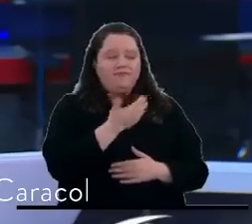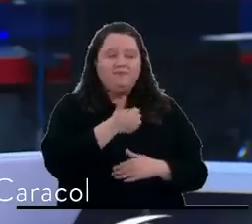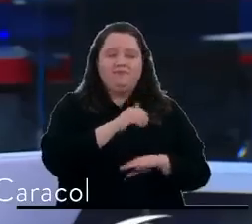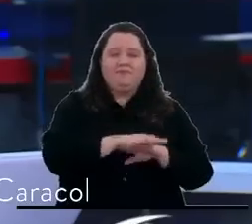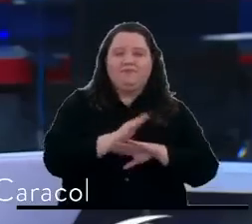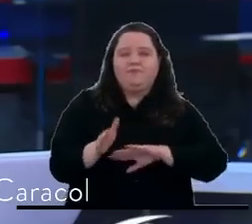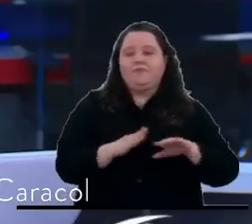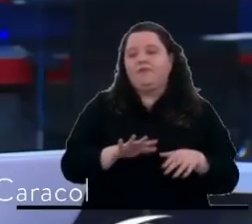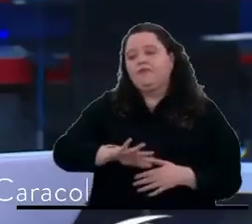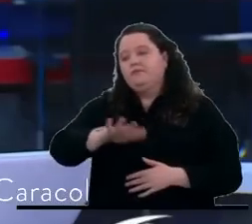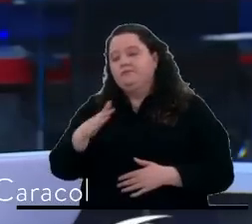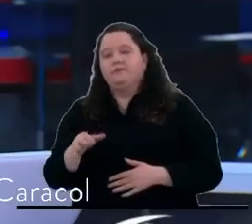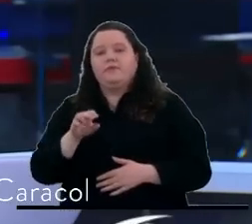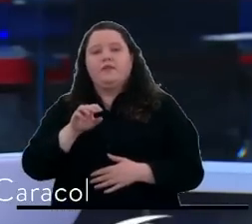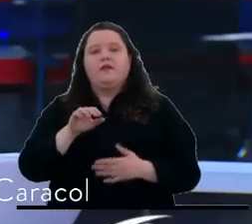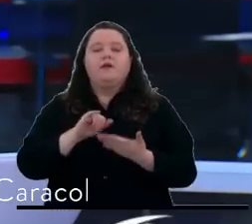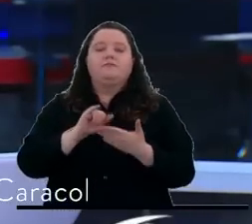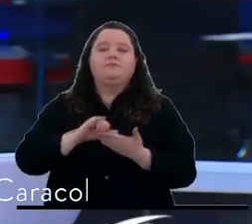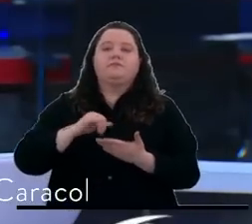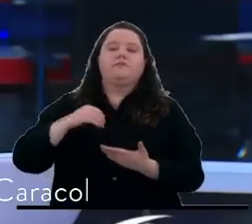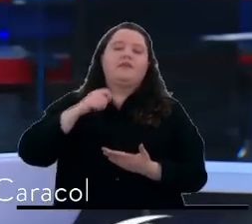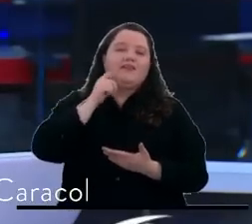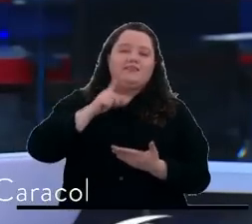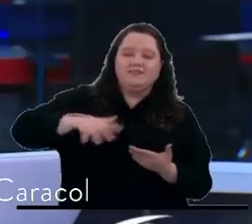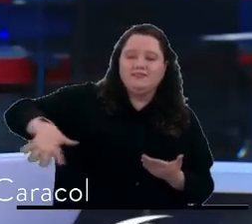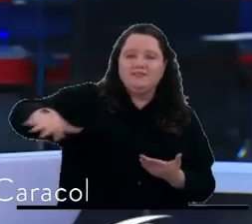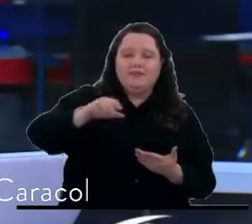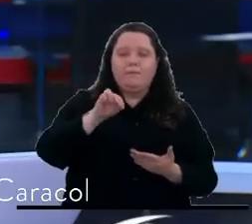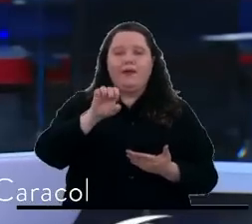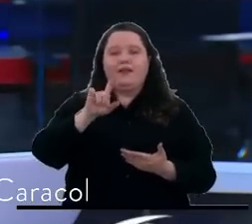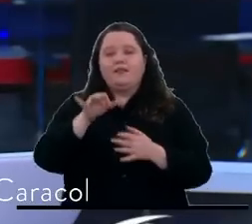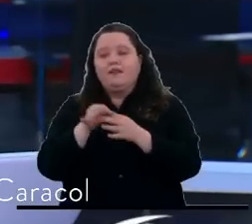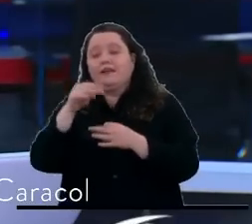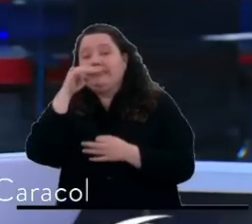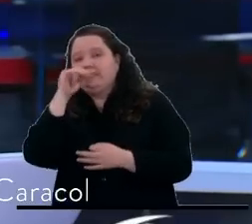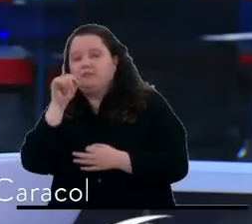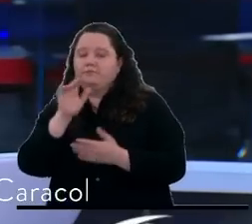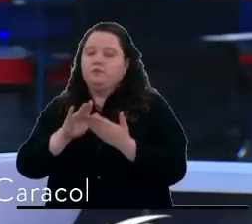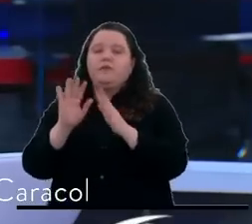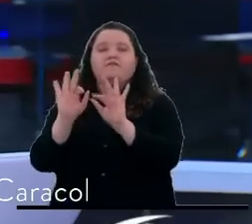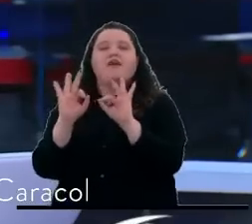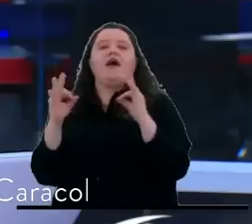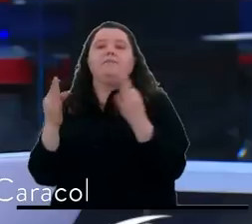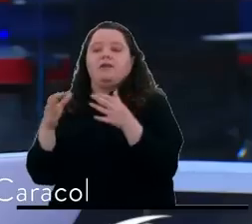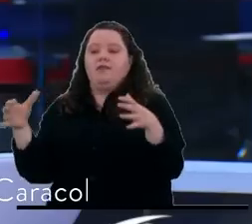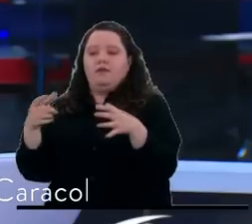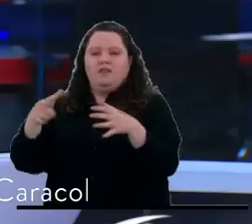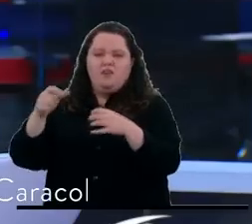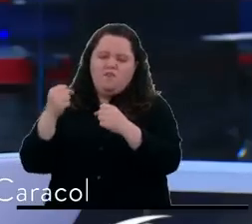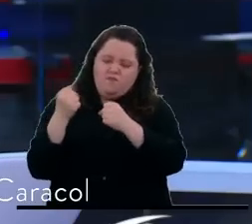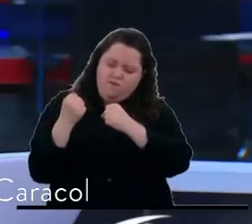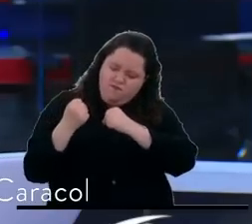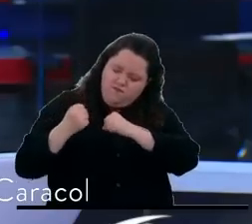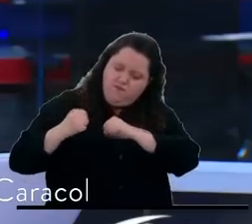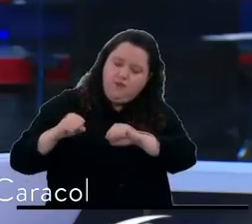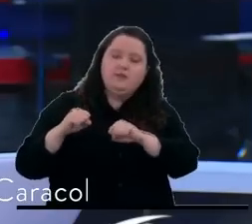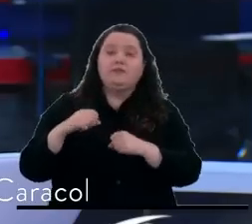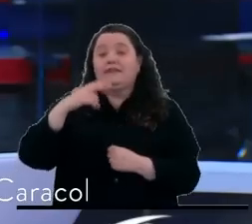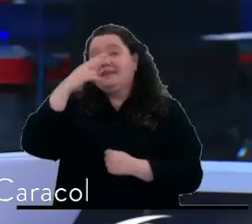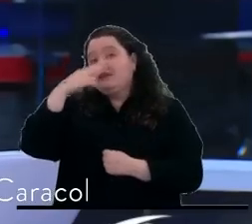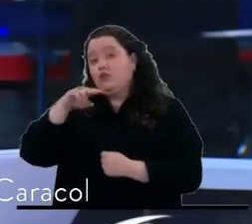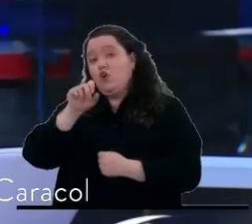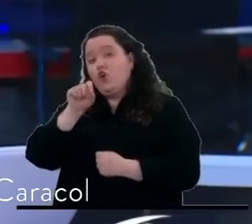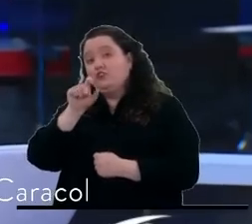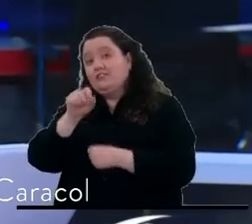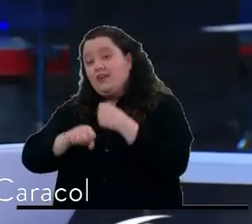Y en zona rural de Marquetalia, en Caldas, conocimos la historia de una niña, de una familia, perdón, que hace todos sus esfuerzos para que su pequeño de 11